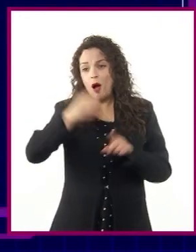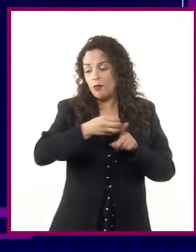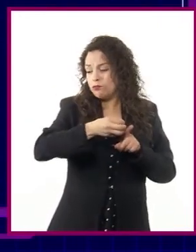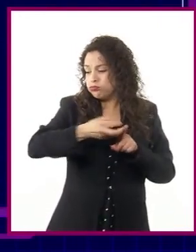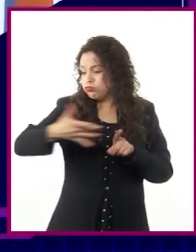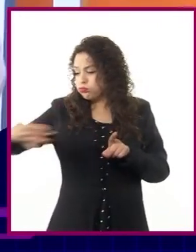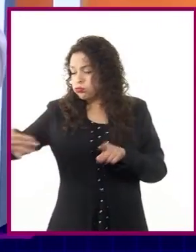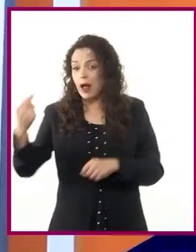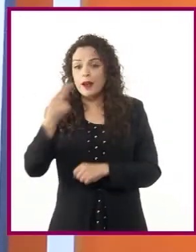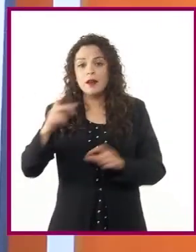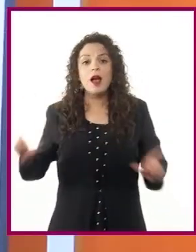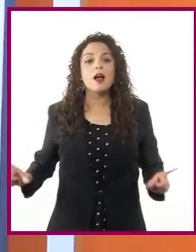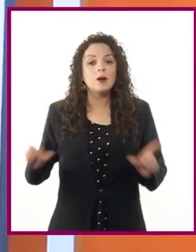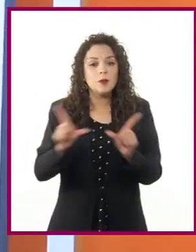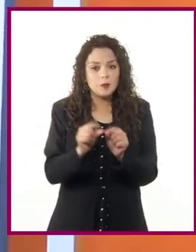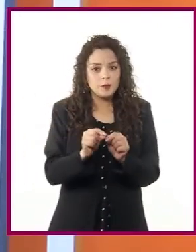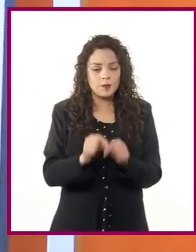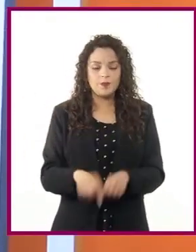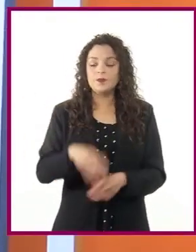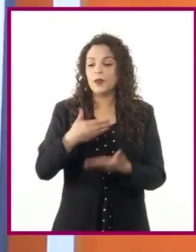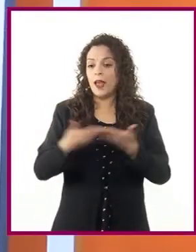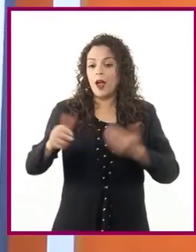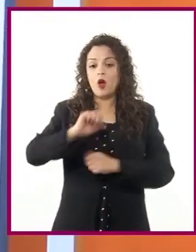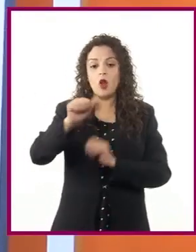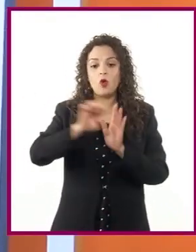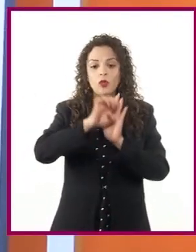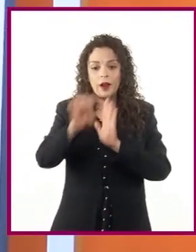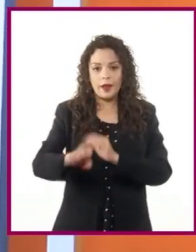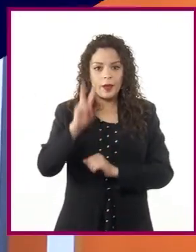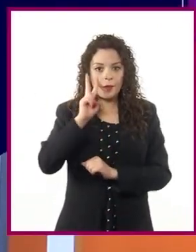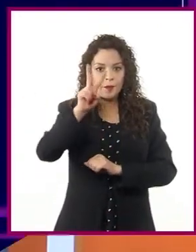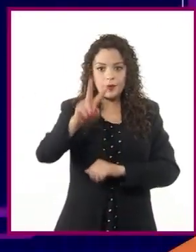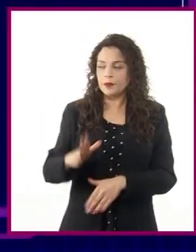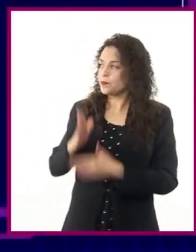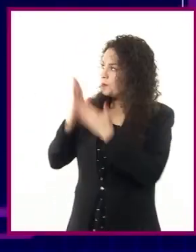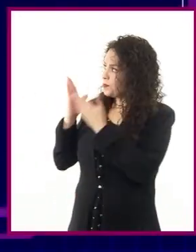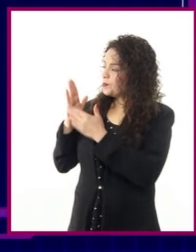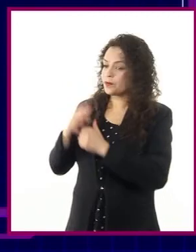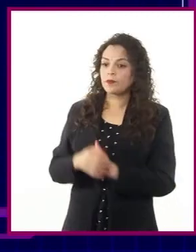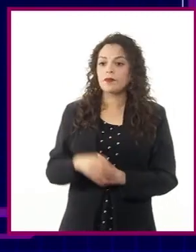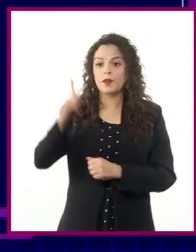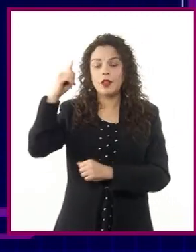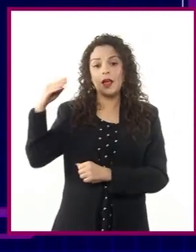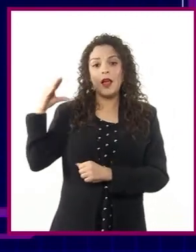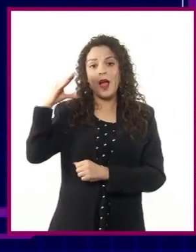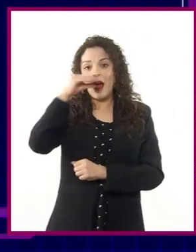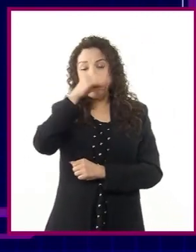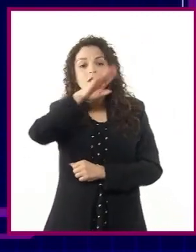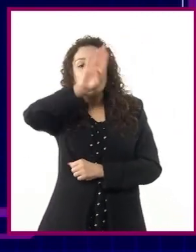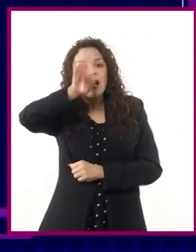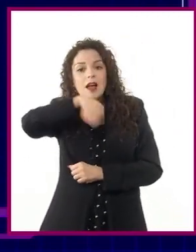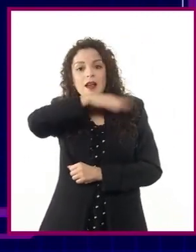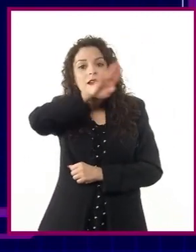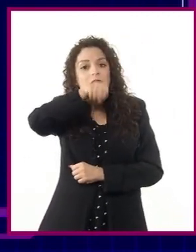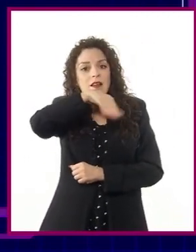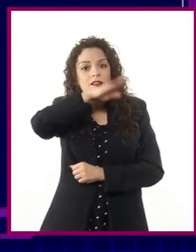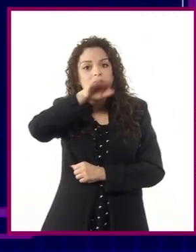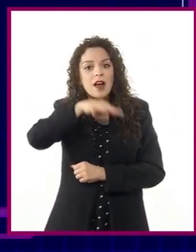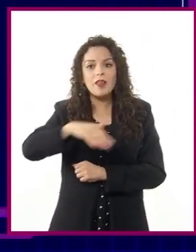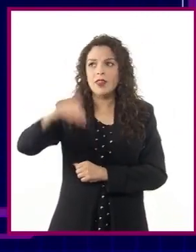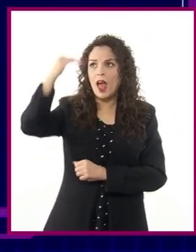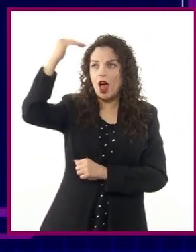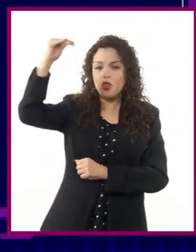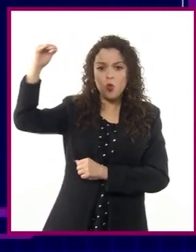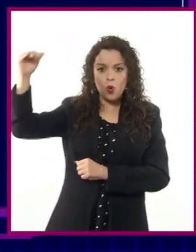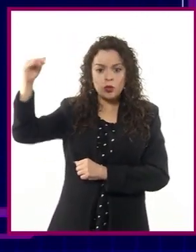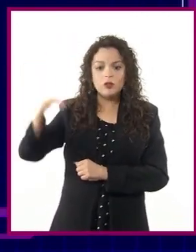cifras. Vamos a otra situación. Se dice que un elefante africano adulto llega a tener hasta 7,000 kilogramos de